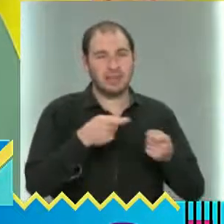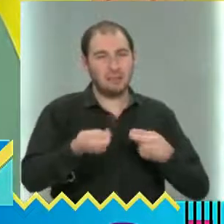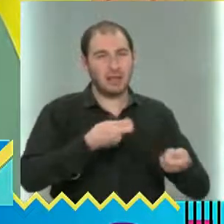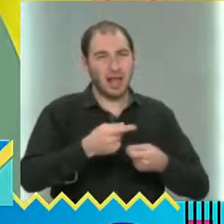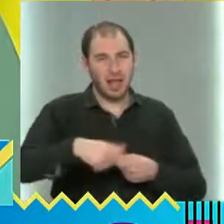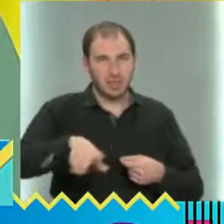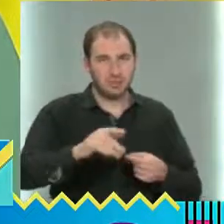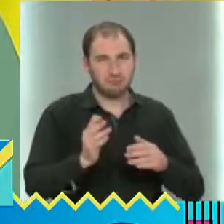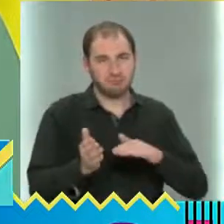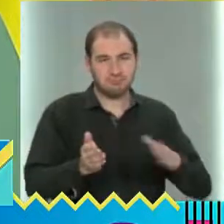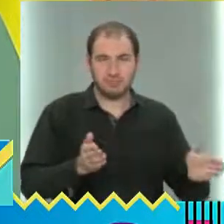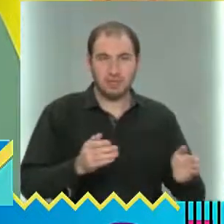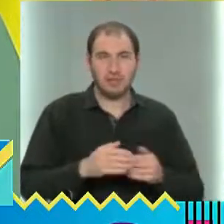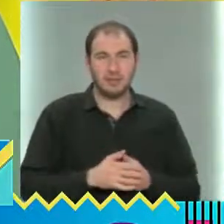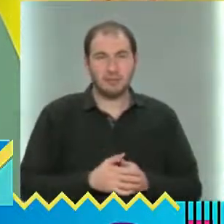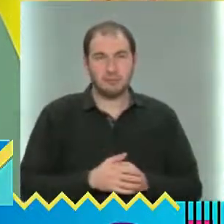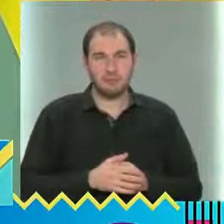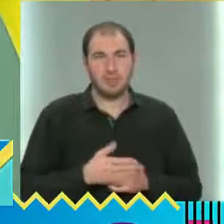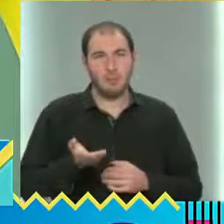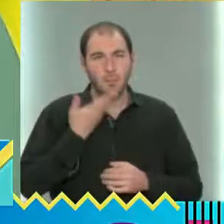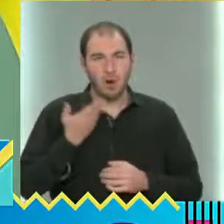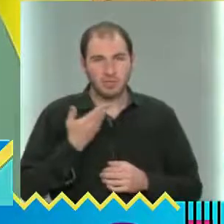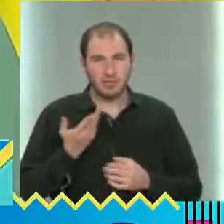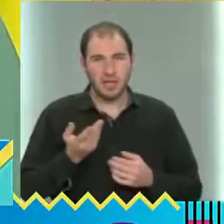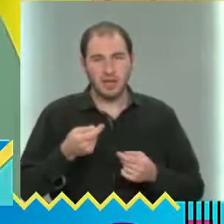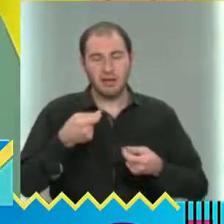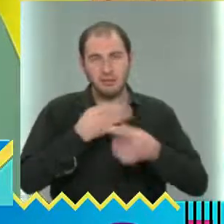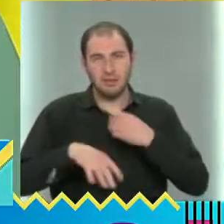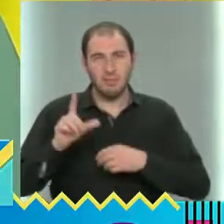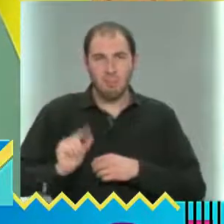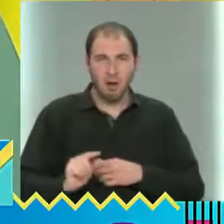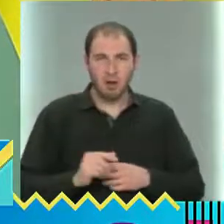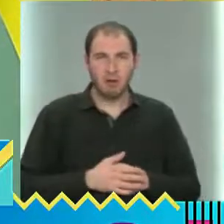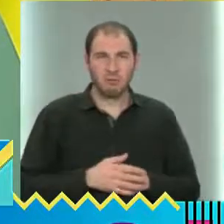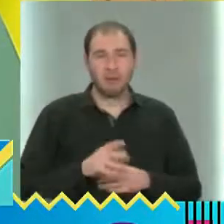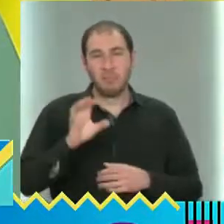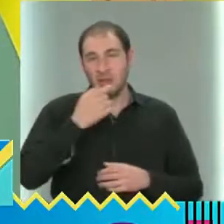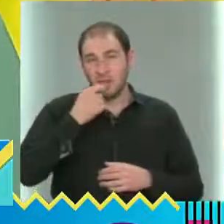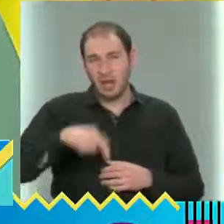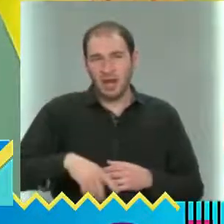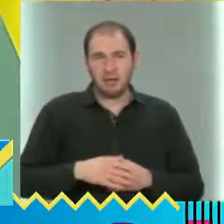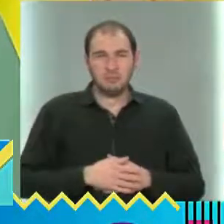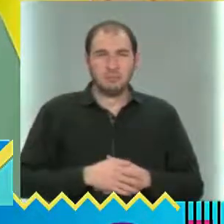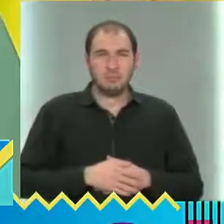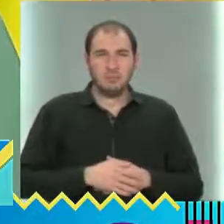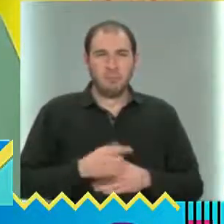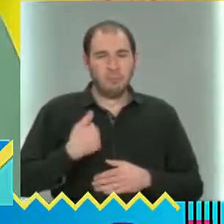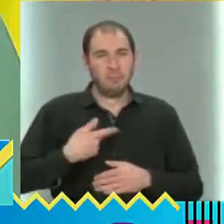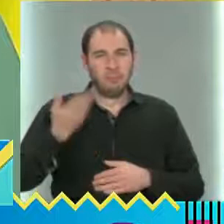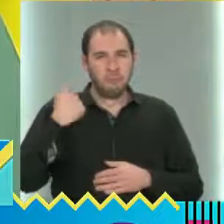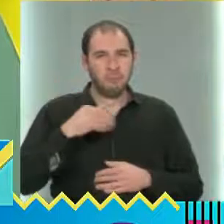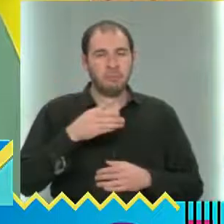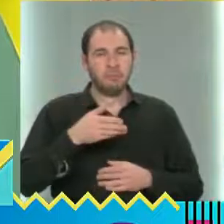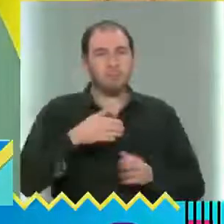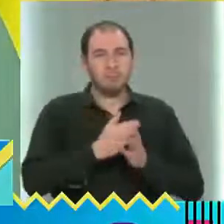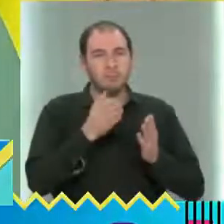mercado va por un lado y quizá la poesía no tiene tanto mercado, menos en la provincia. Yo una vez me tomé el trabajo de ir a todas